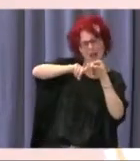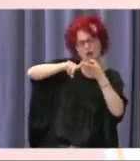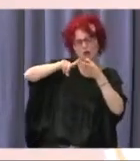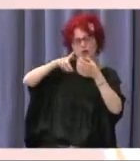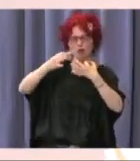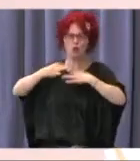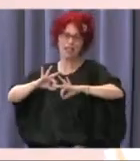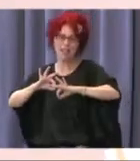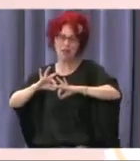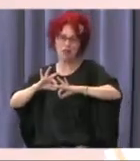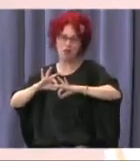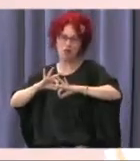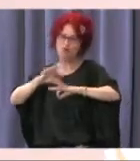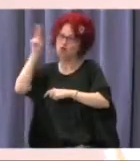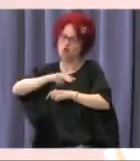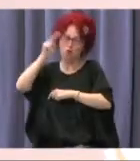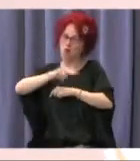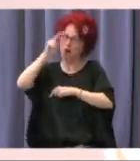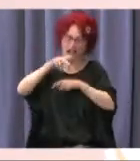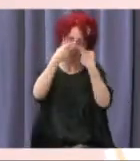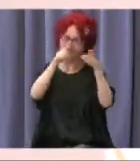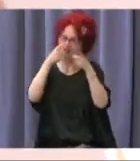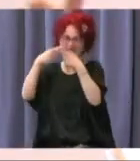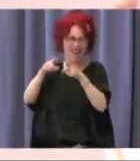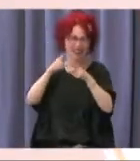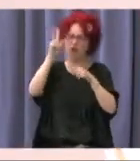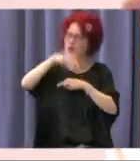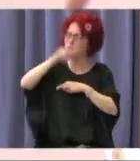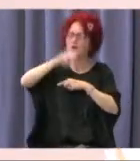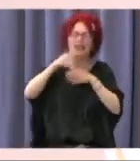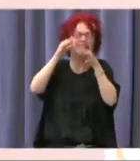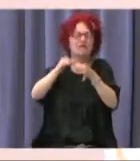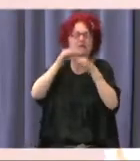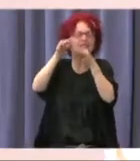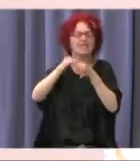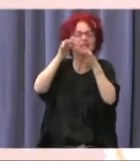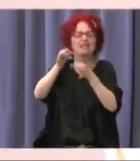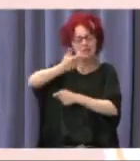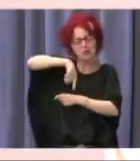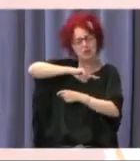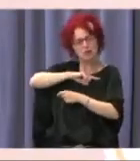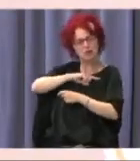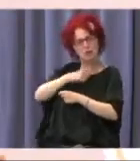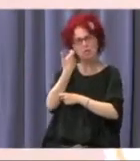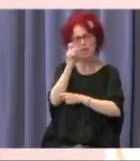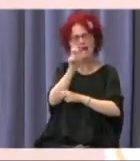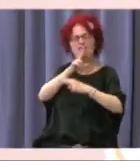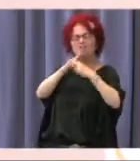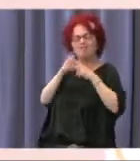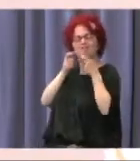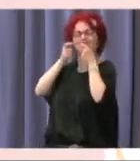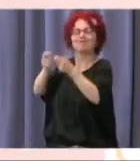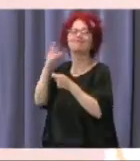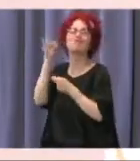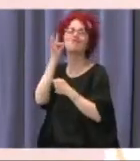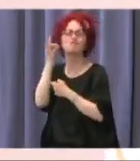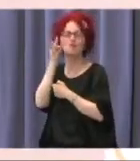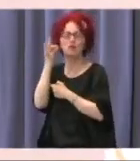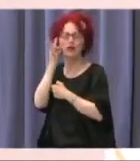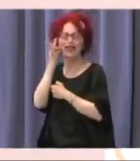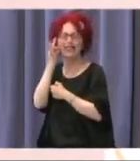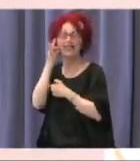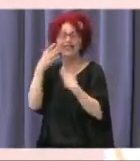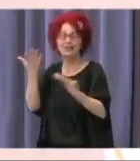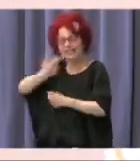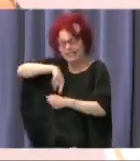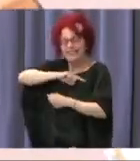siempre han sido señores. Ha sido para la mujer, porque hasta hace relativamente poco éramos como eternamente menores de edad. Entonces necesitábamos,